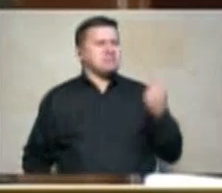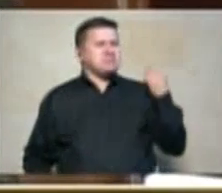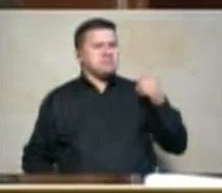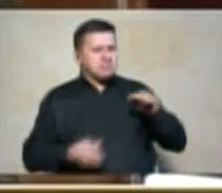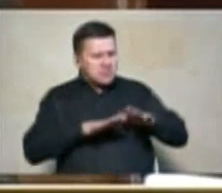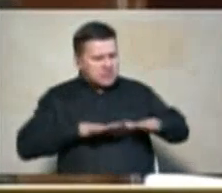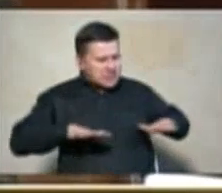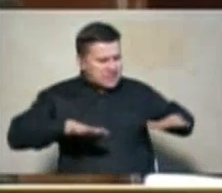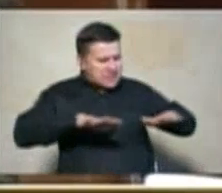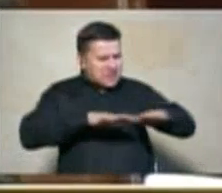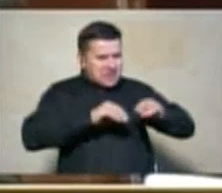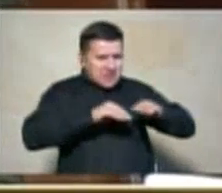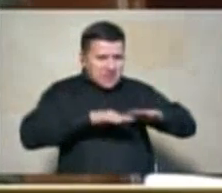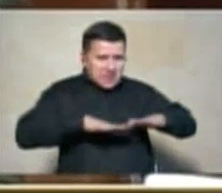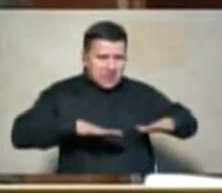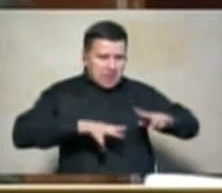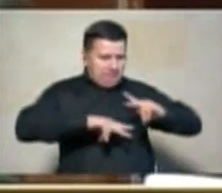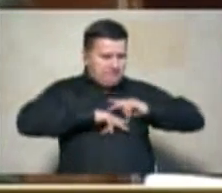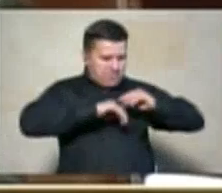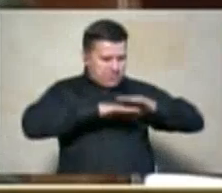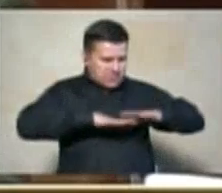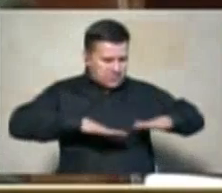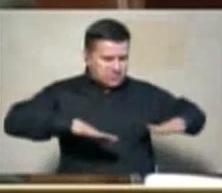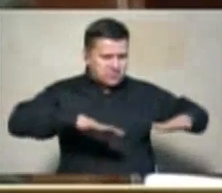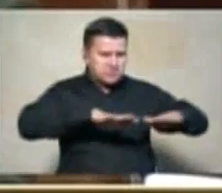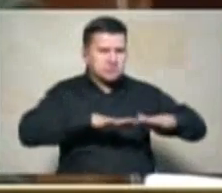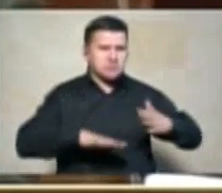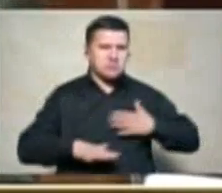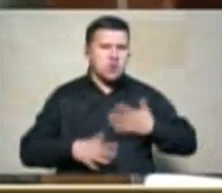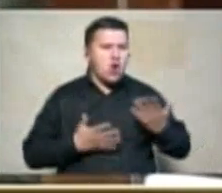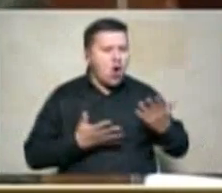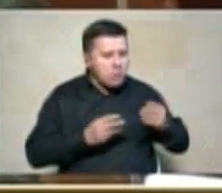explotarlo. Ya para el siglo pasado,